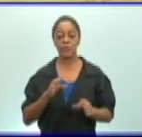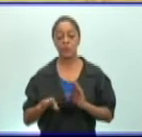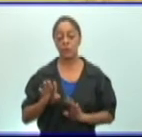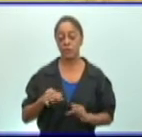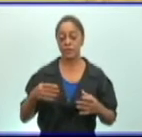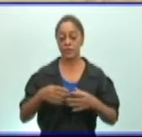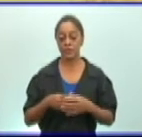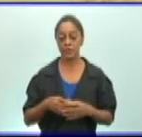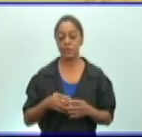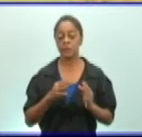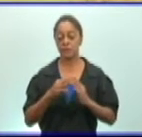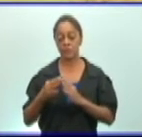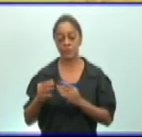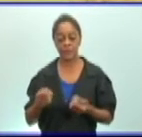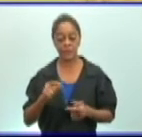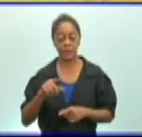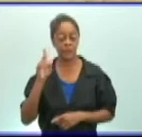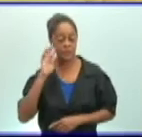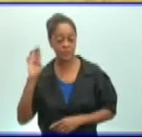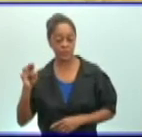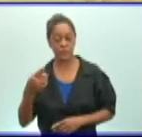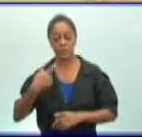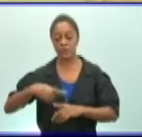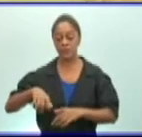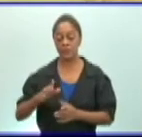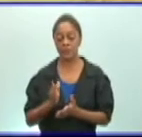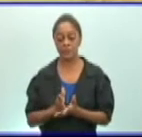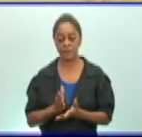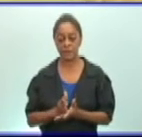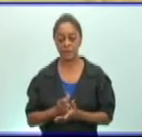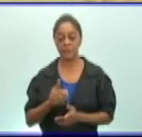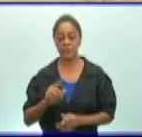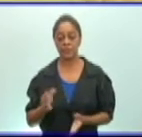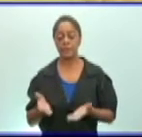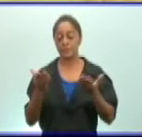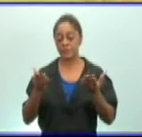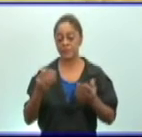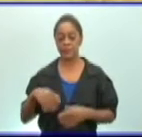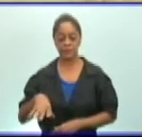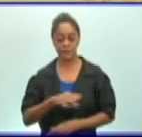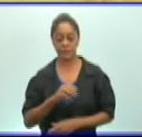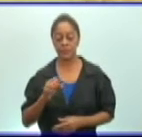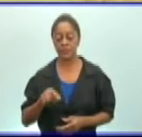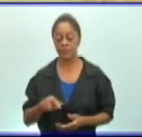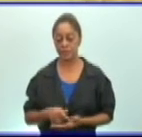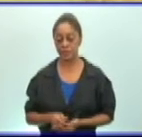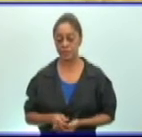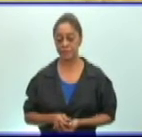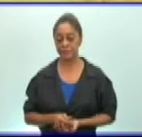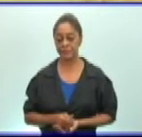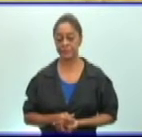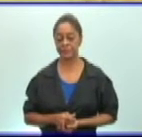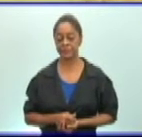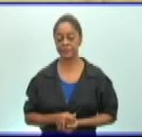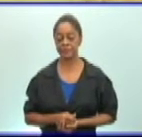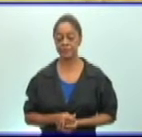comunales? Recordando además que en la próxima clase estaremos desarrollando todo este proceso.